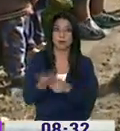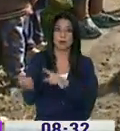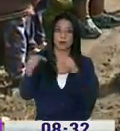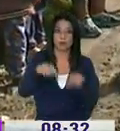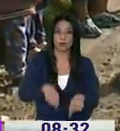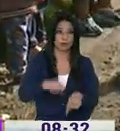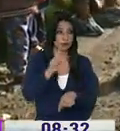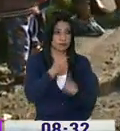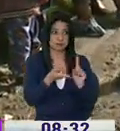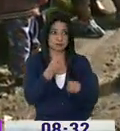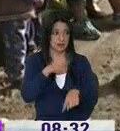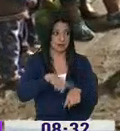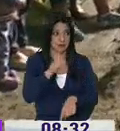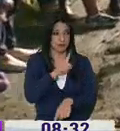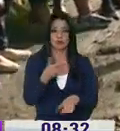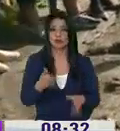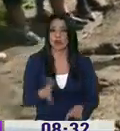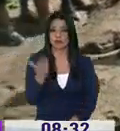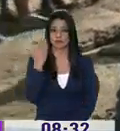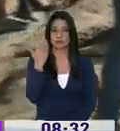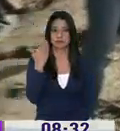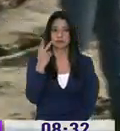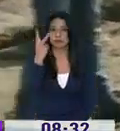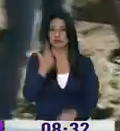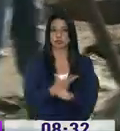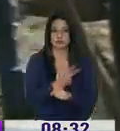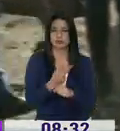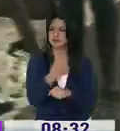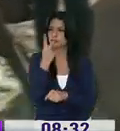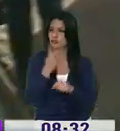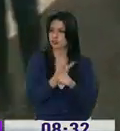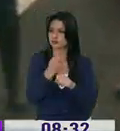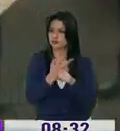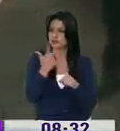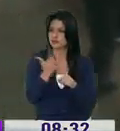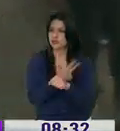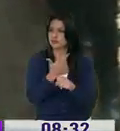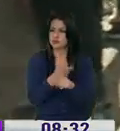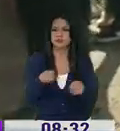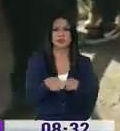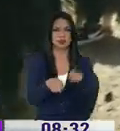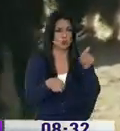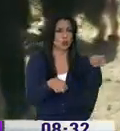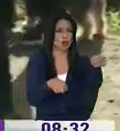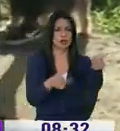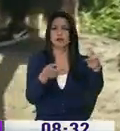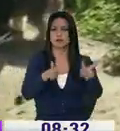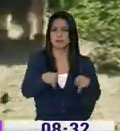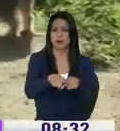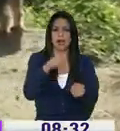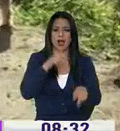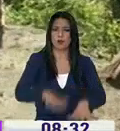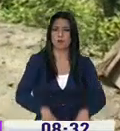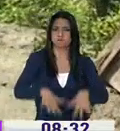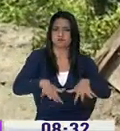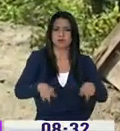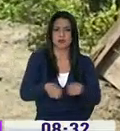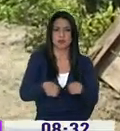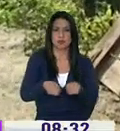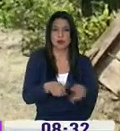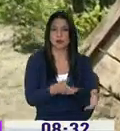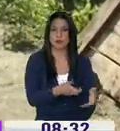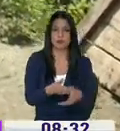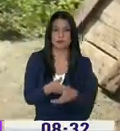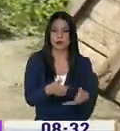la primera vez que se registra y no no ya son la segunda vez creo que son dos o tres veces a la vecina ya igual le pasó se inundó habían venido los dos